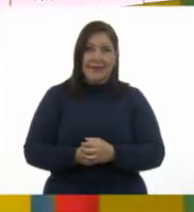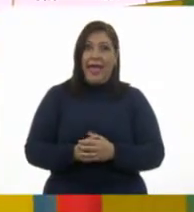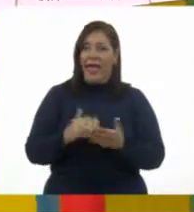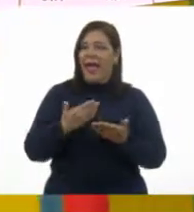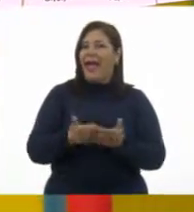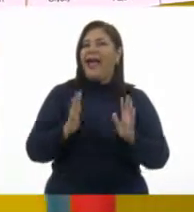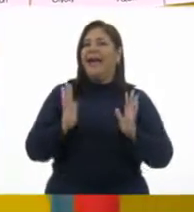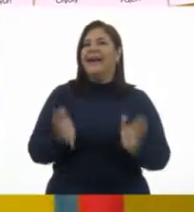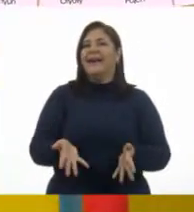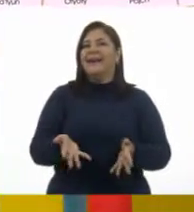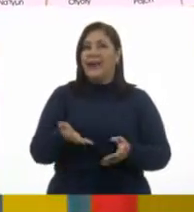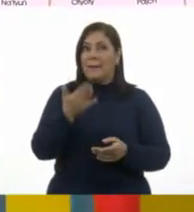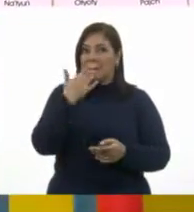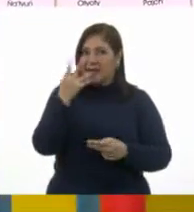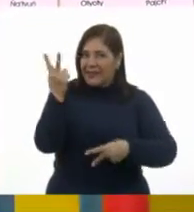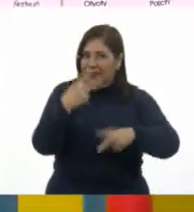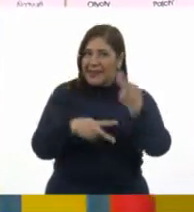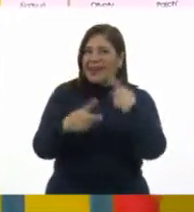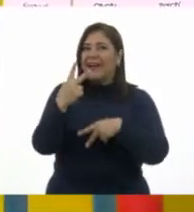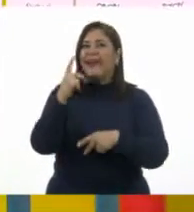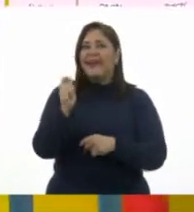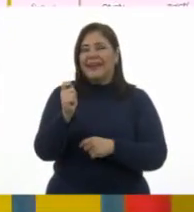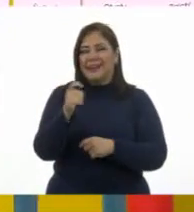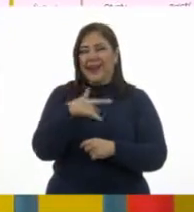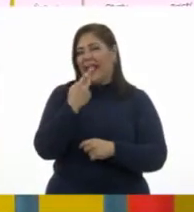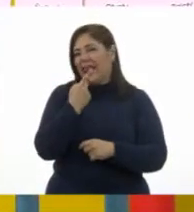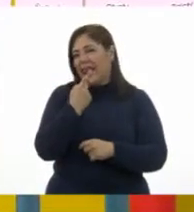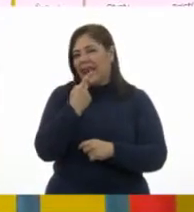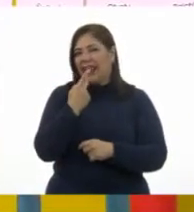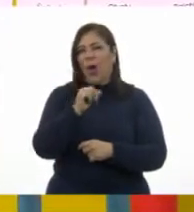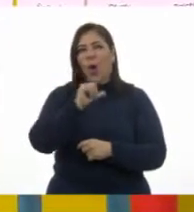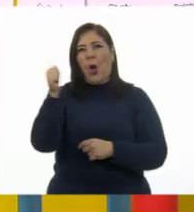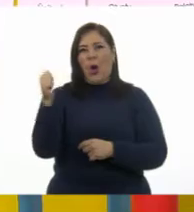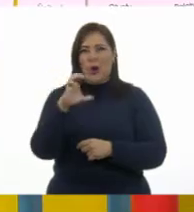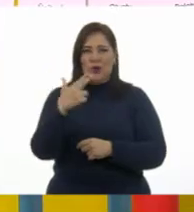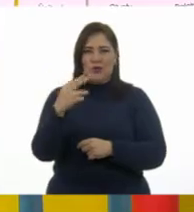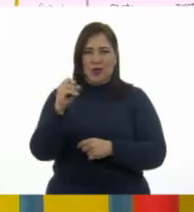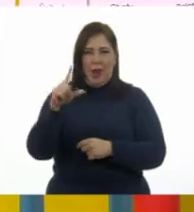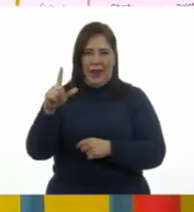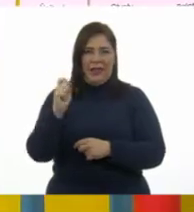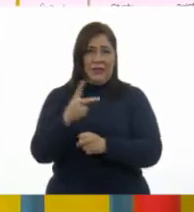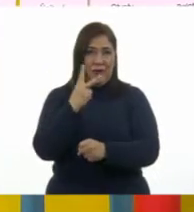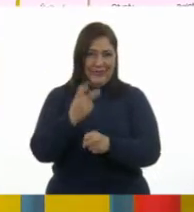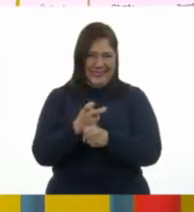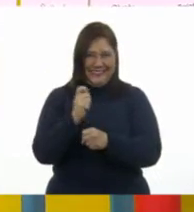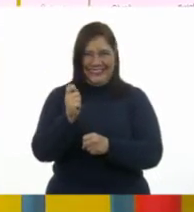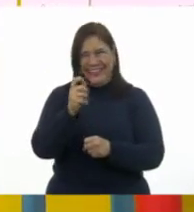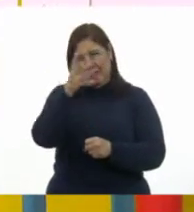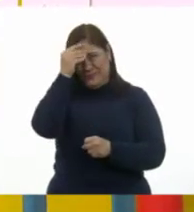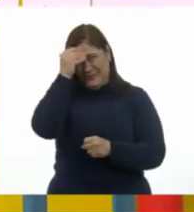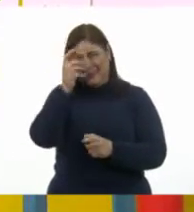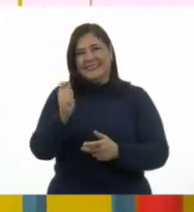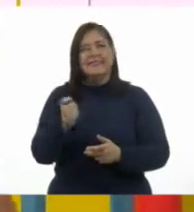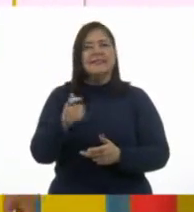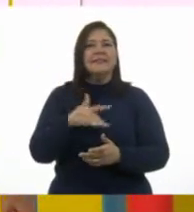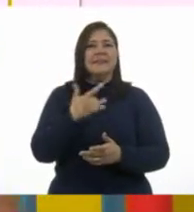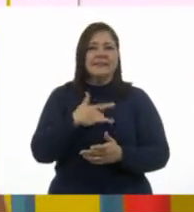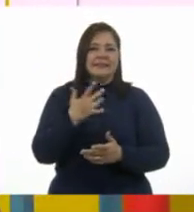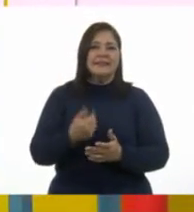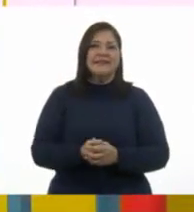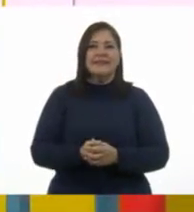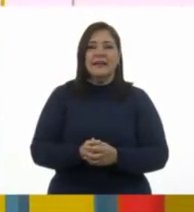Ahora sí, bienvenidos a Niopochi Awiyoch 2. Ah, ¿qué tal? ¿Cómo les quedó el ojo? Eso